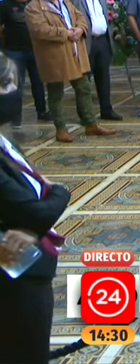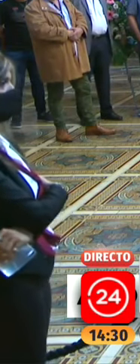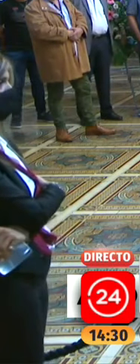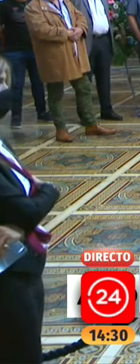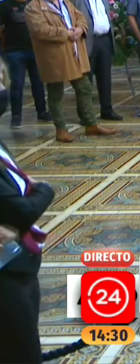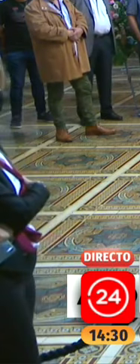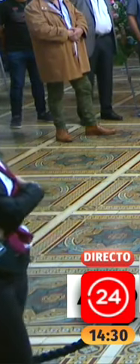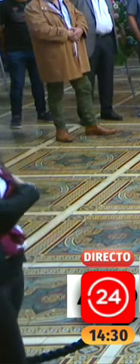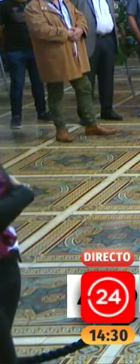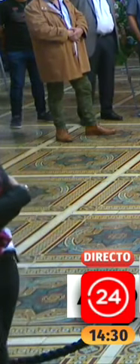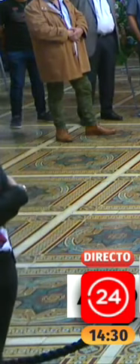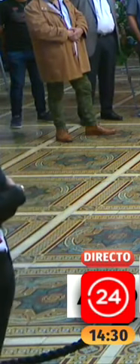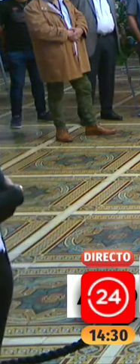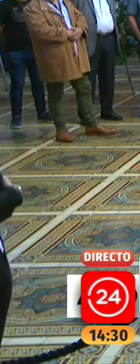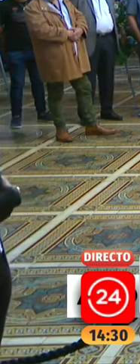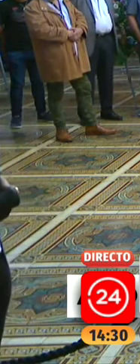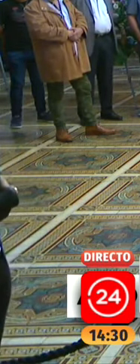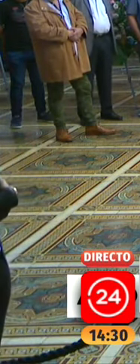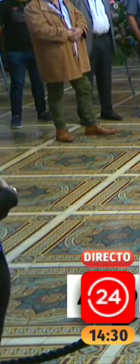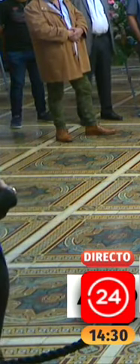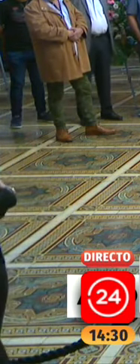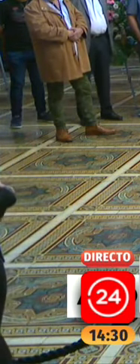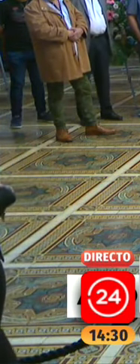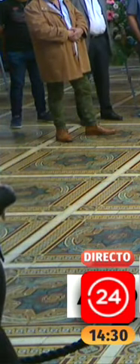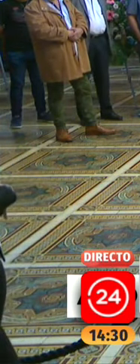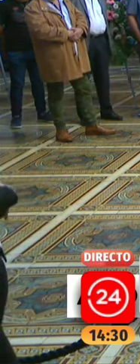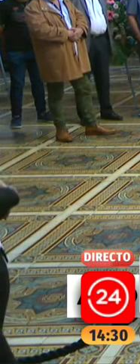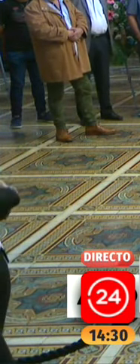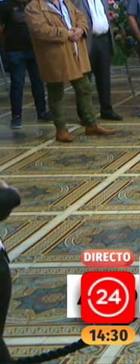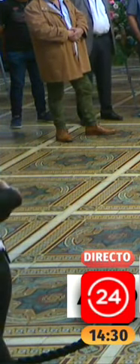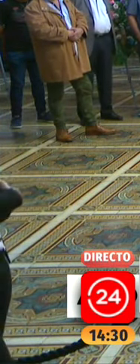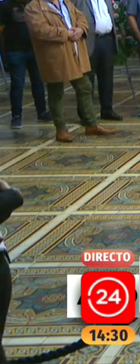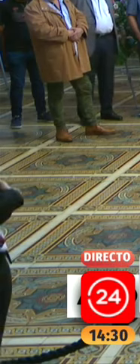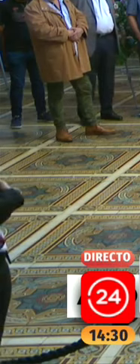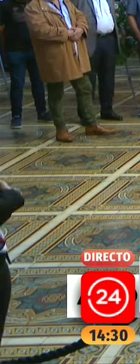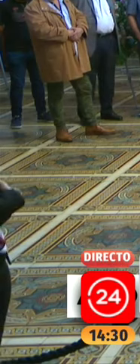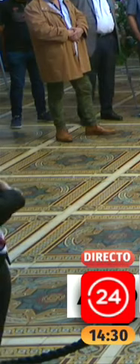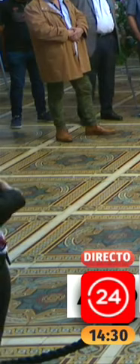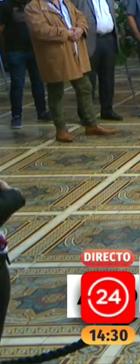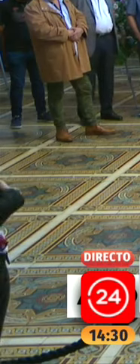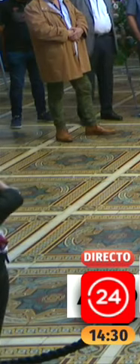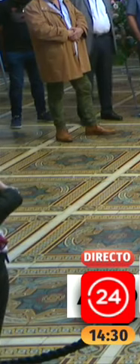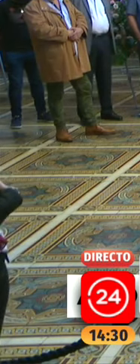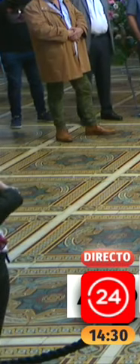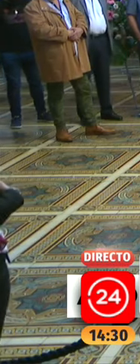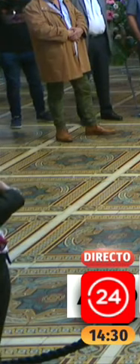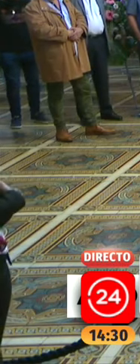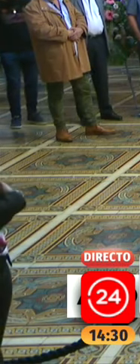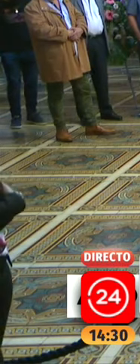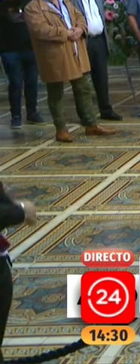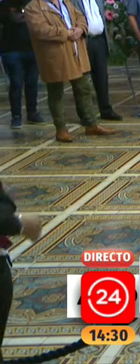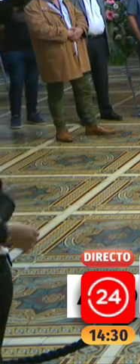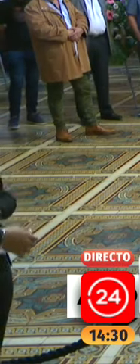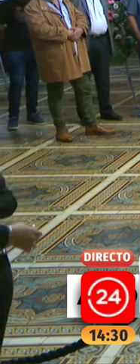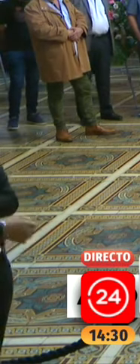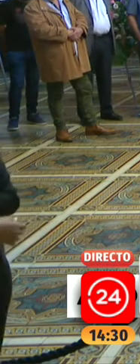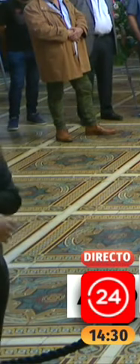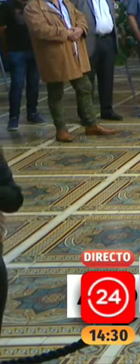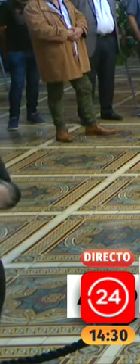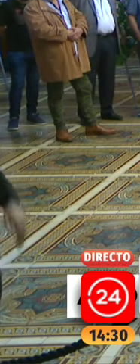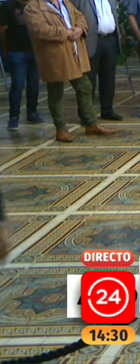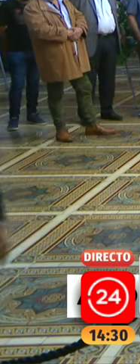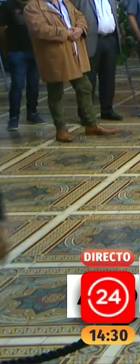día de ayer se empezó a generar también algunas visitas por parte de centenares de partidarios también se dio la